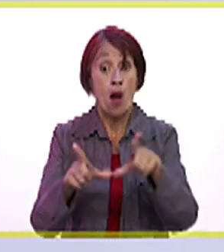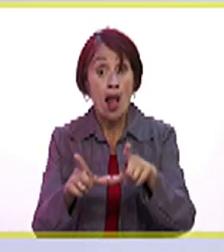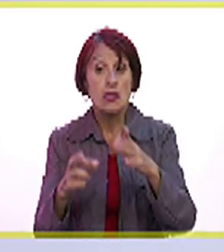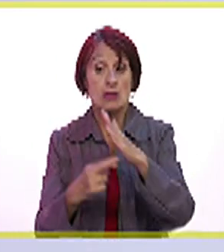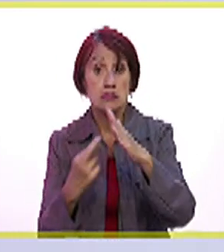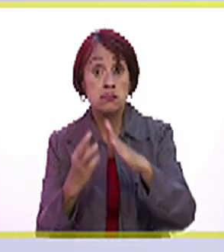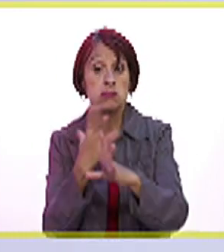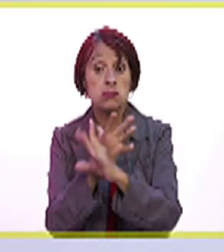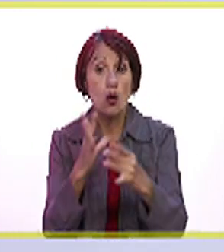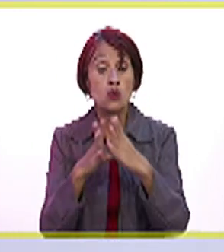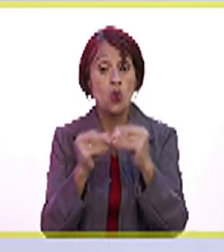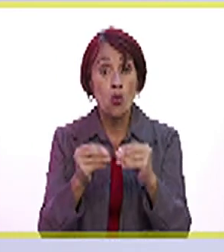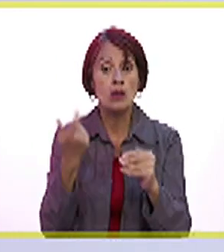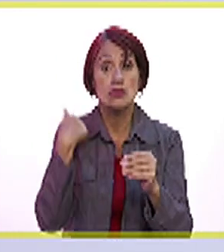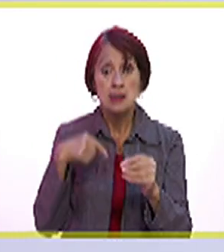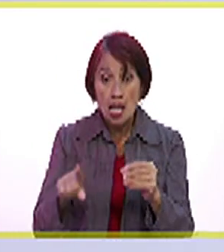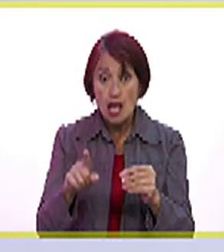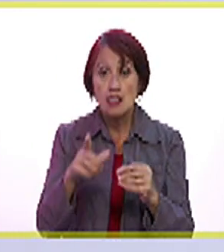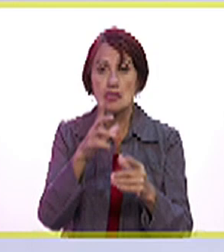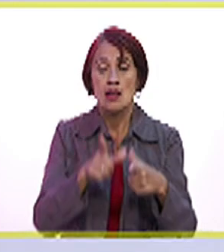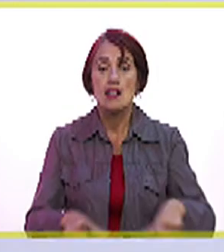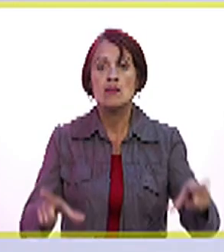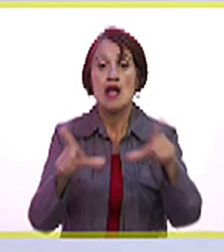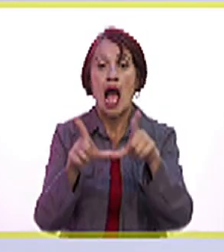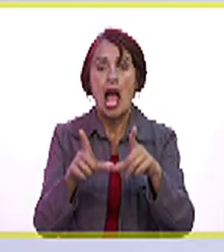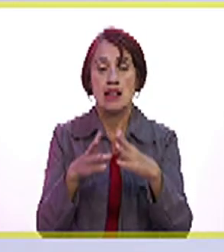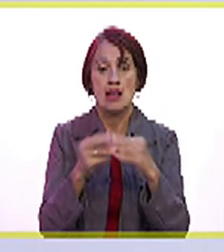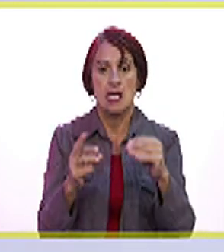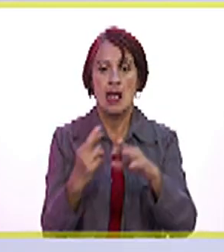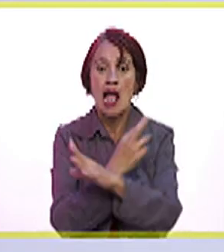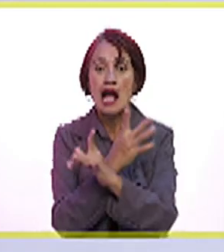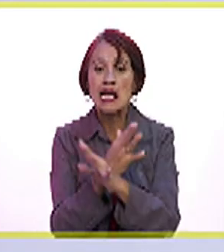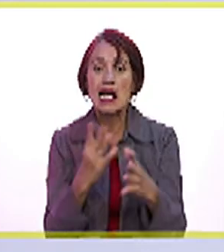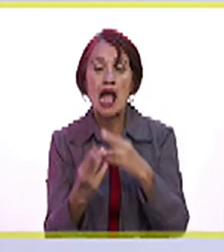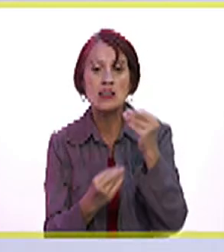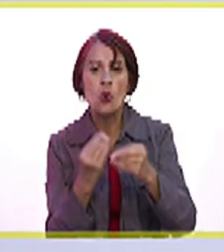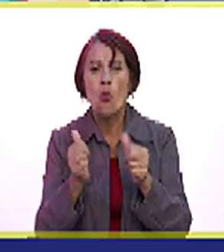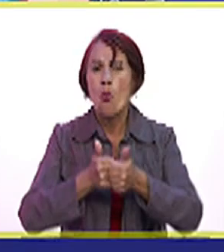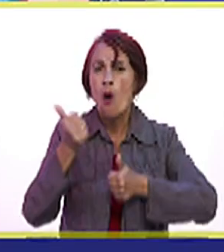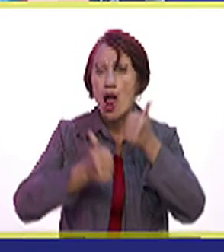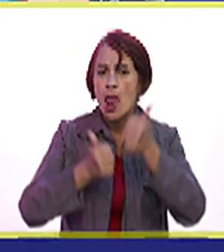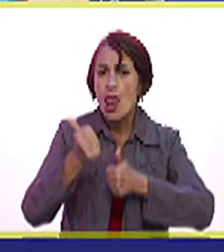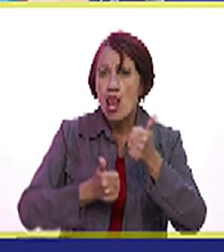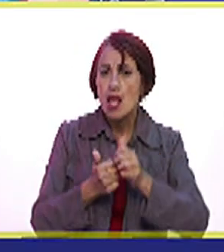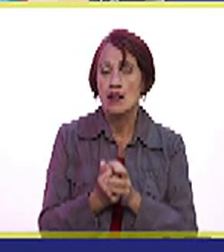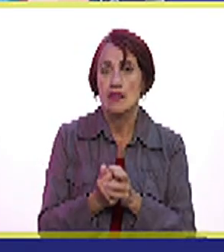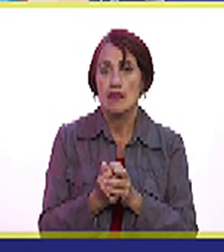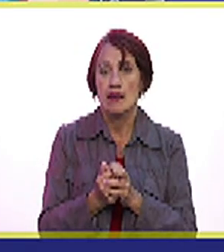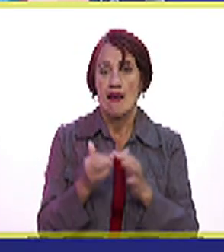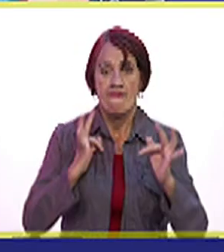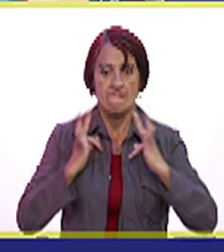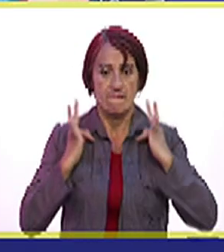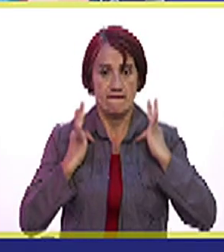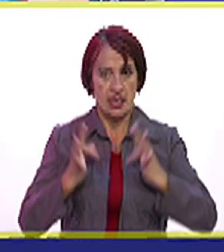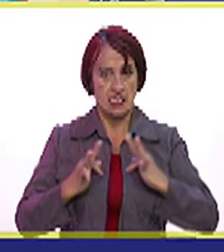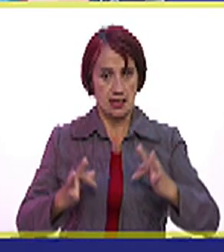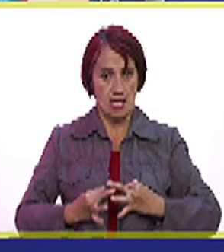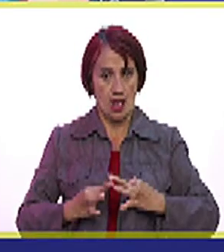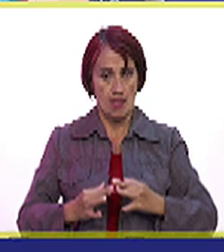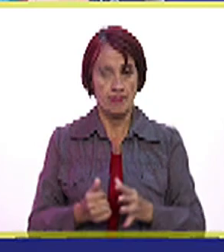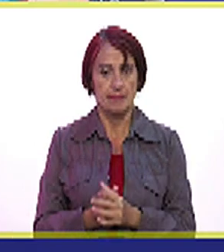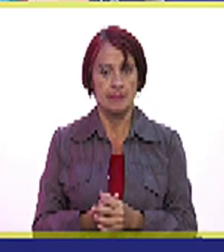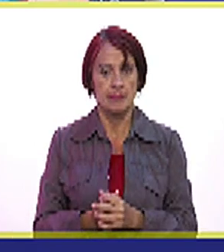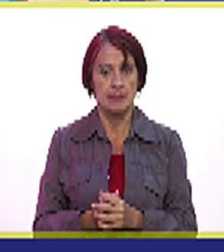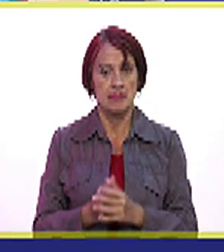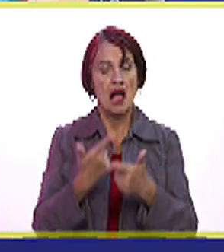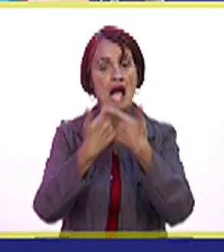los tipos de recreación y tenemos áreas de la recreación. ¿Cuáles son las áreas de la recreación? Físico-deportiva, lúdica, al